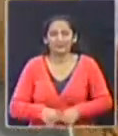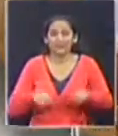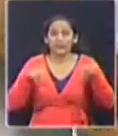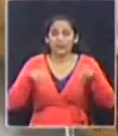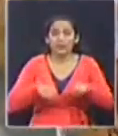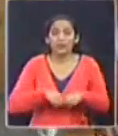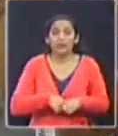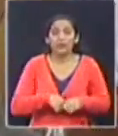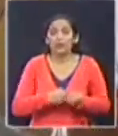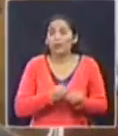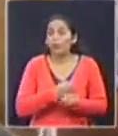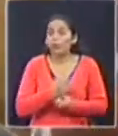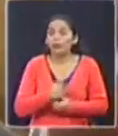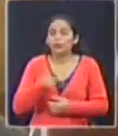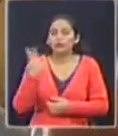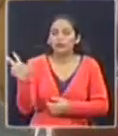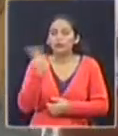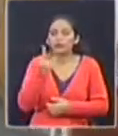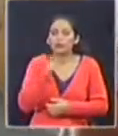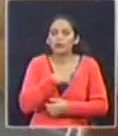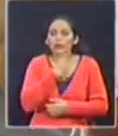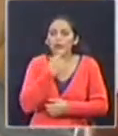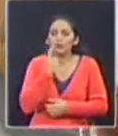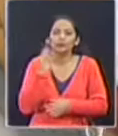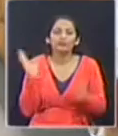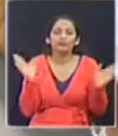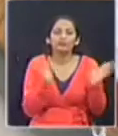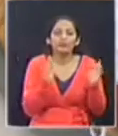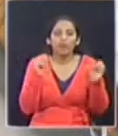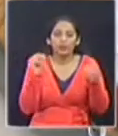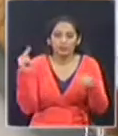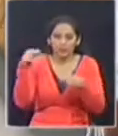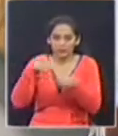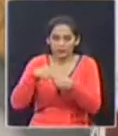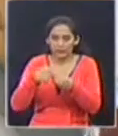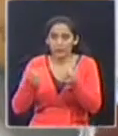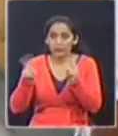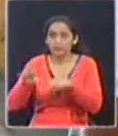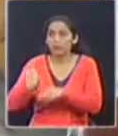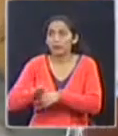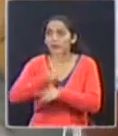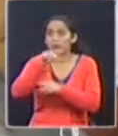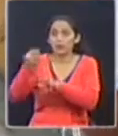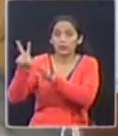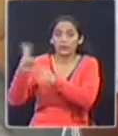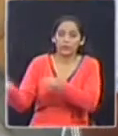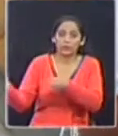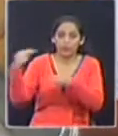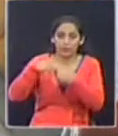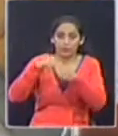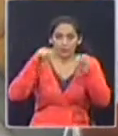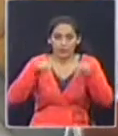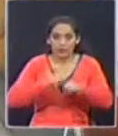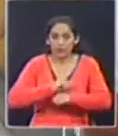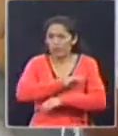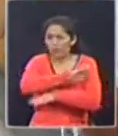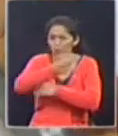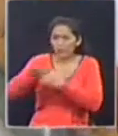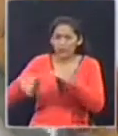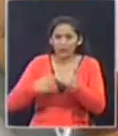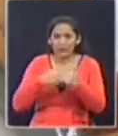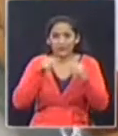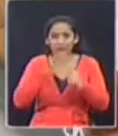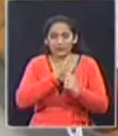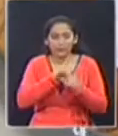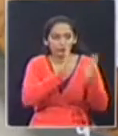total 33 huecas guayaquileñas y participarán 7 más de otras provincias del país, todo en un mismo sitio, aquí